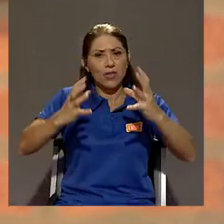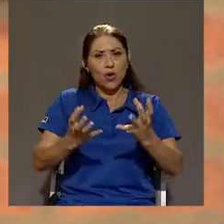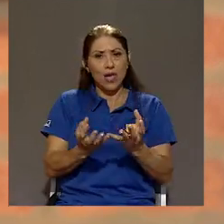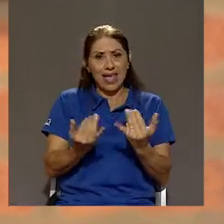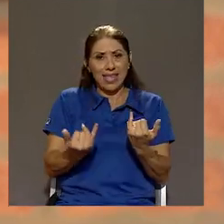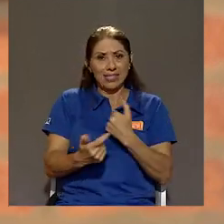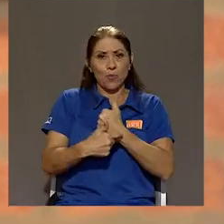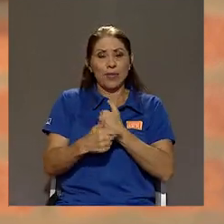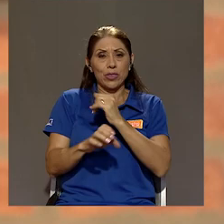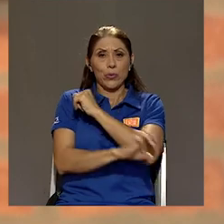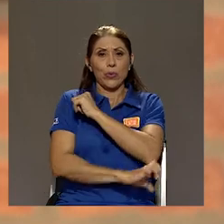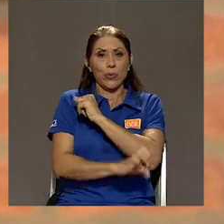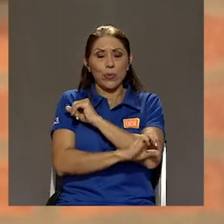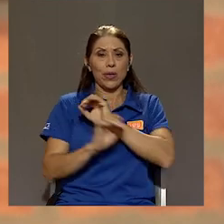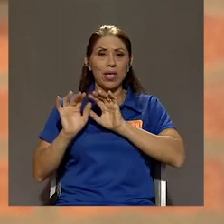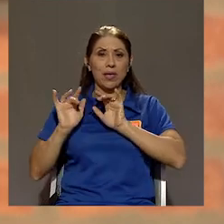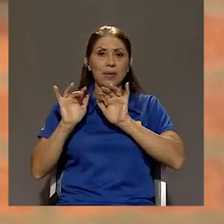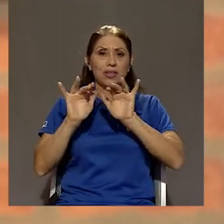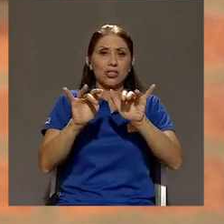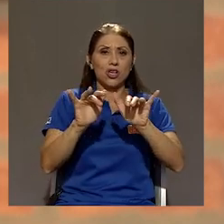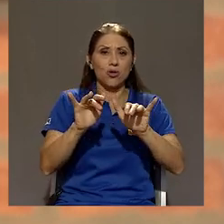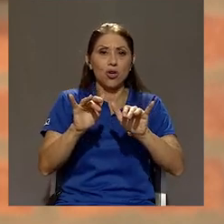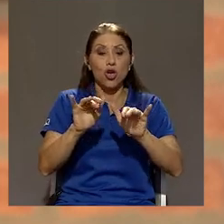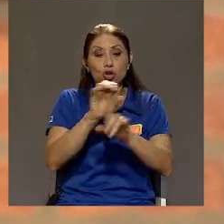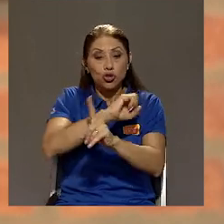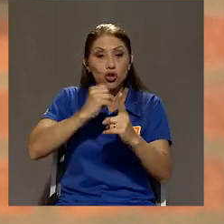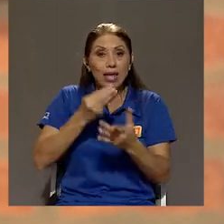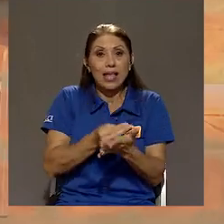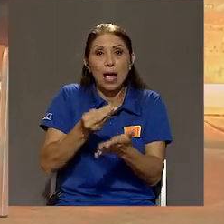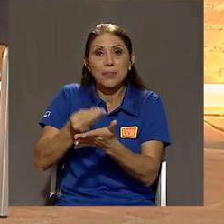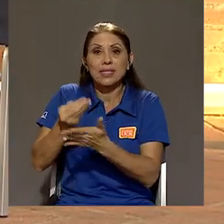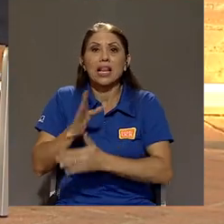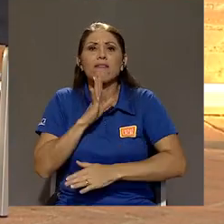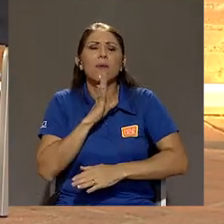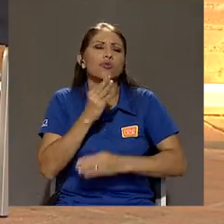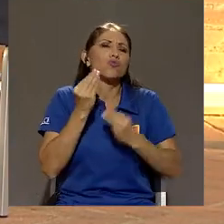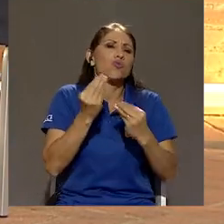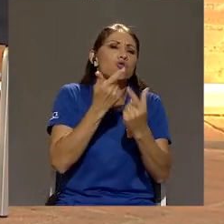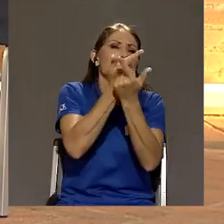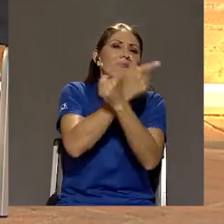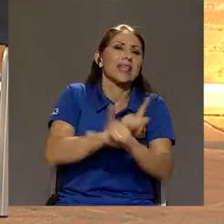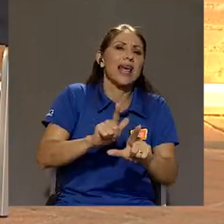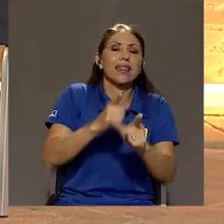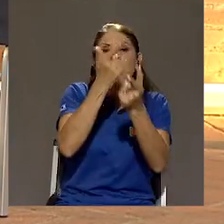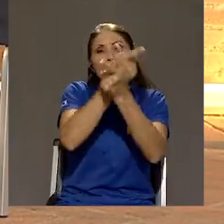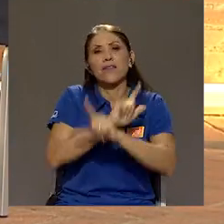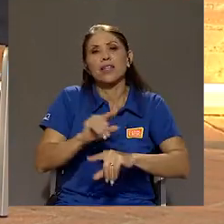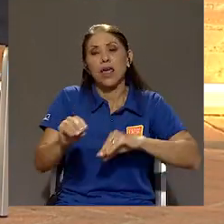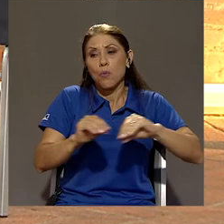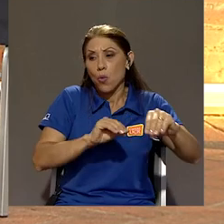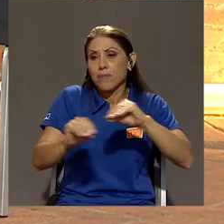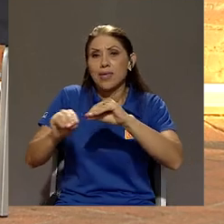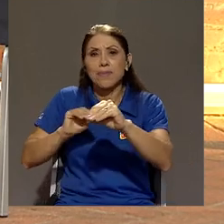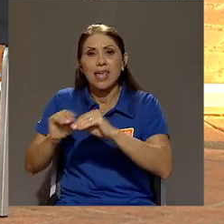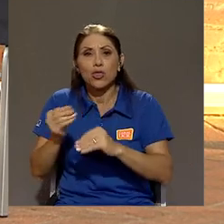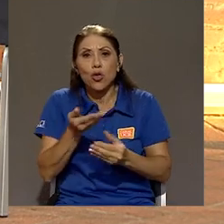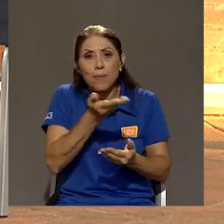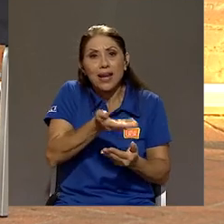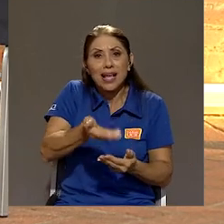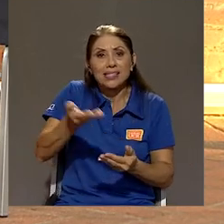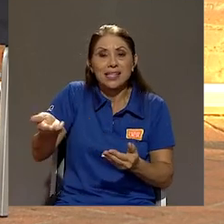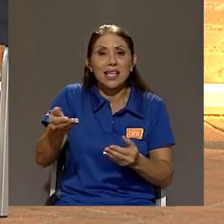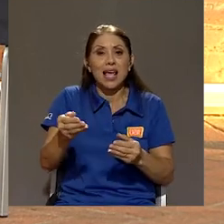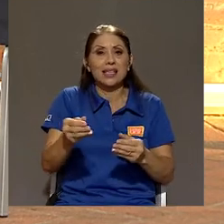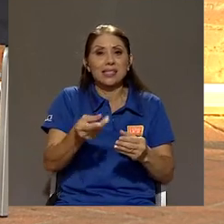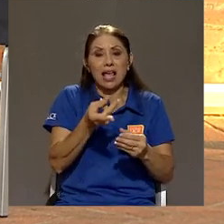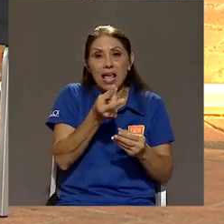momento, que es la inmigración. Hablamos mucho de libertad en la sociedad capitalista, tenemos libertad de movimiento de mercancías, libertad de movimiento de